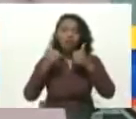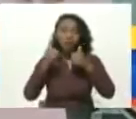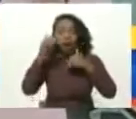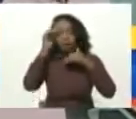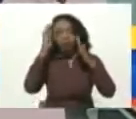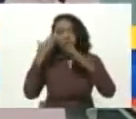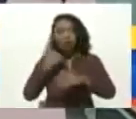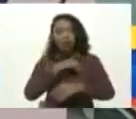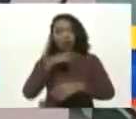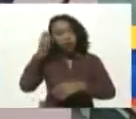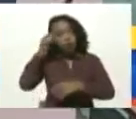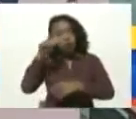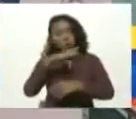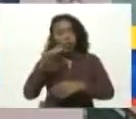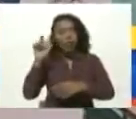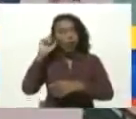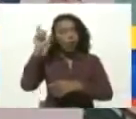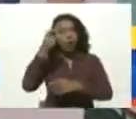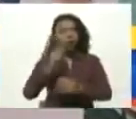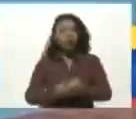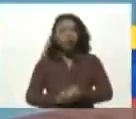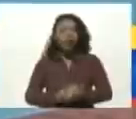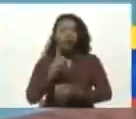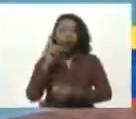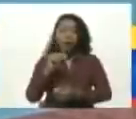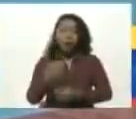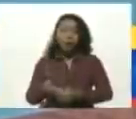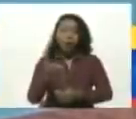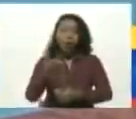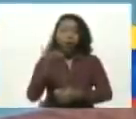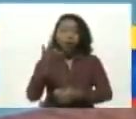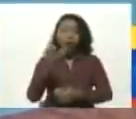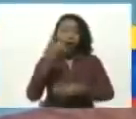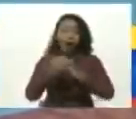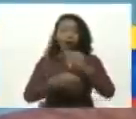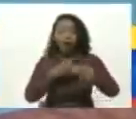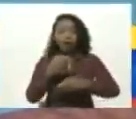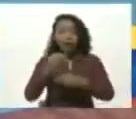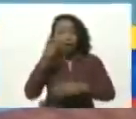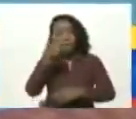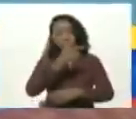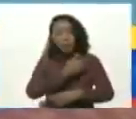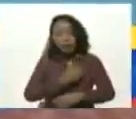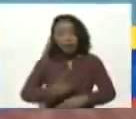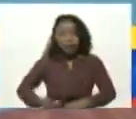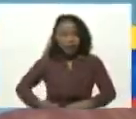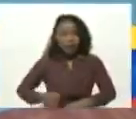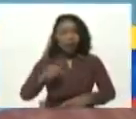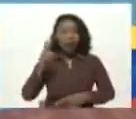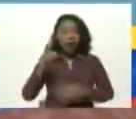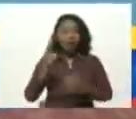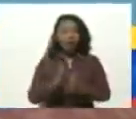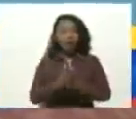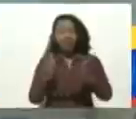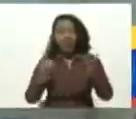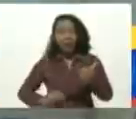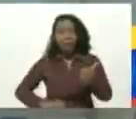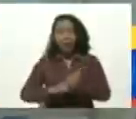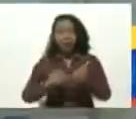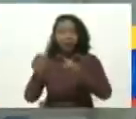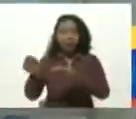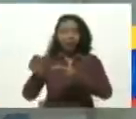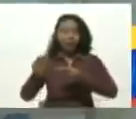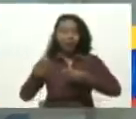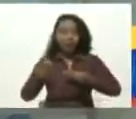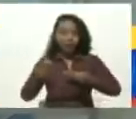a nuestra población guariqueña. También es importante destacar, ciudadano presidente, el gran apoyo que hemos recibido por parte